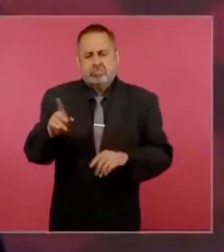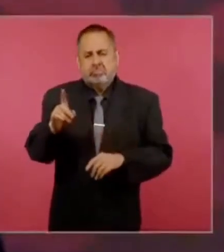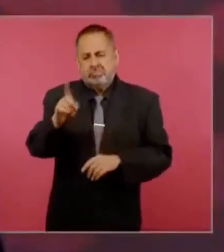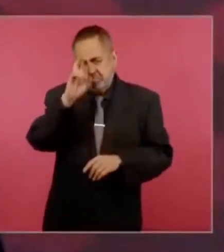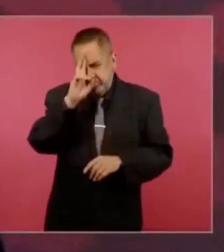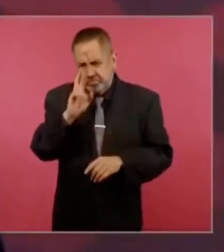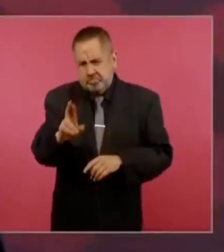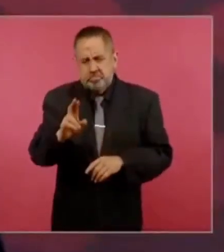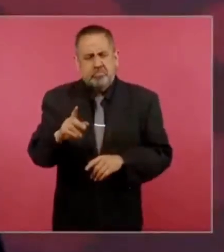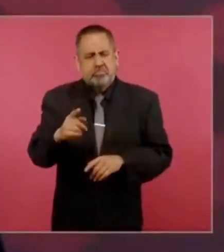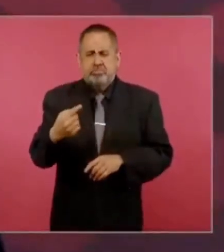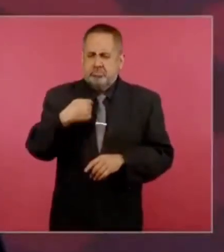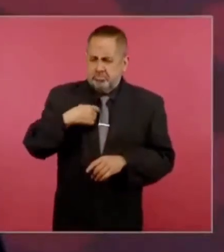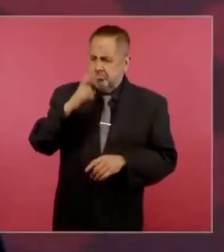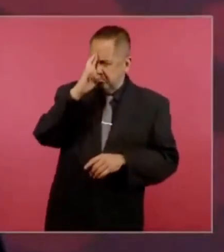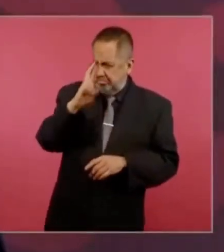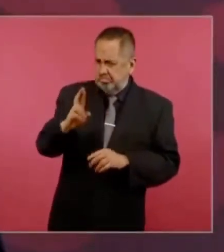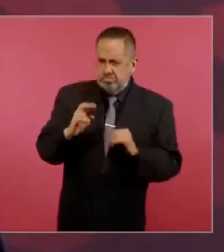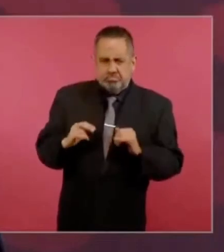respetuoso, institucional.